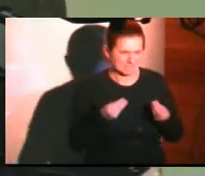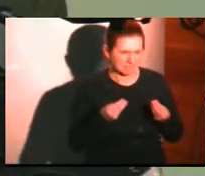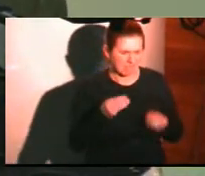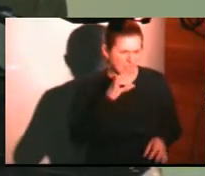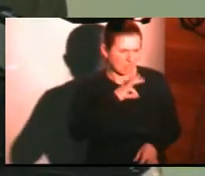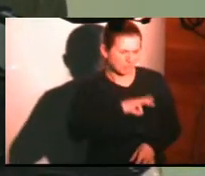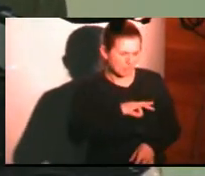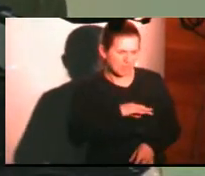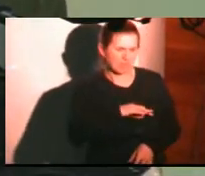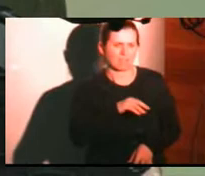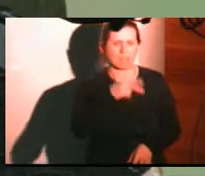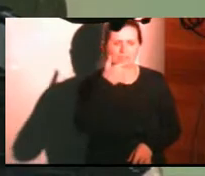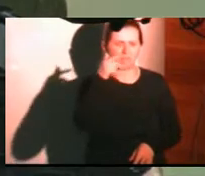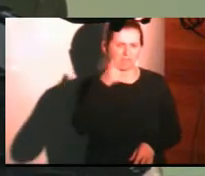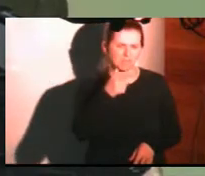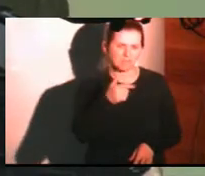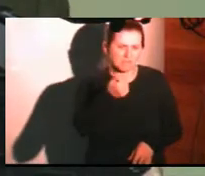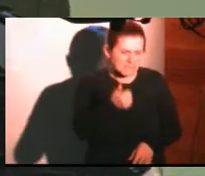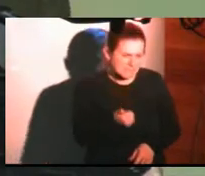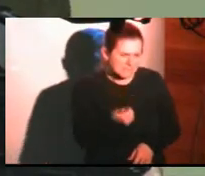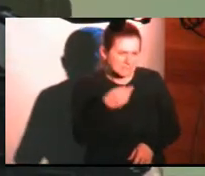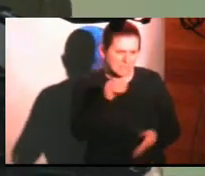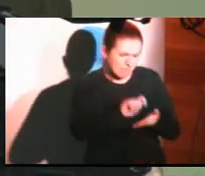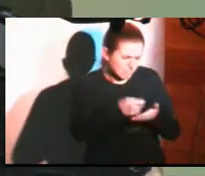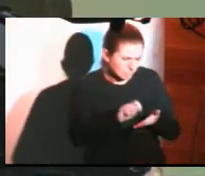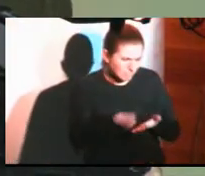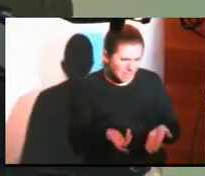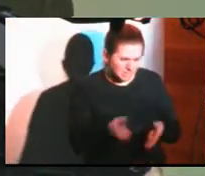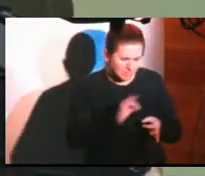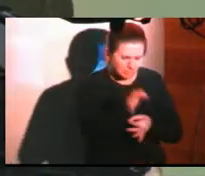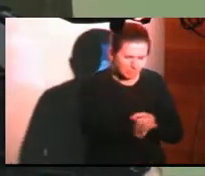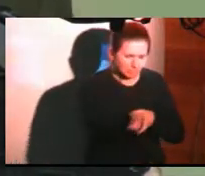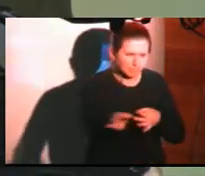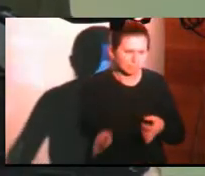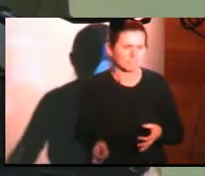comedor escolar, que ella administraba justicia, bautizaba, casaba,